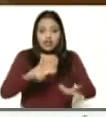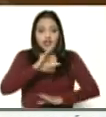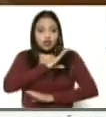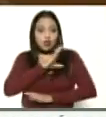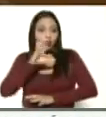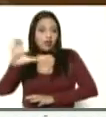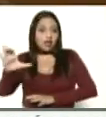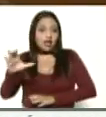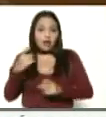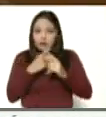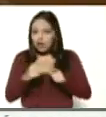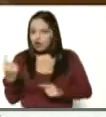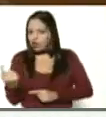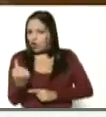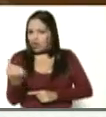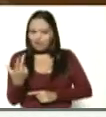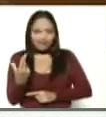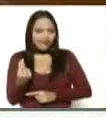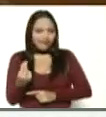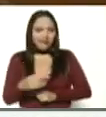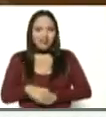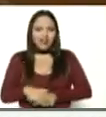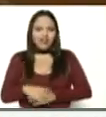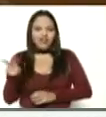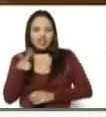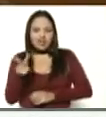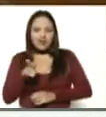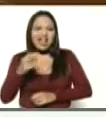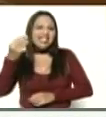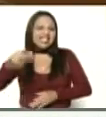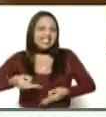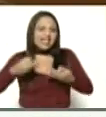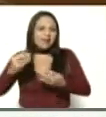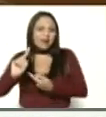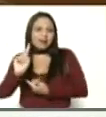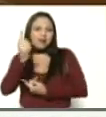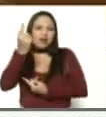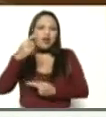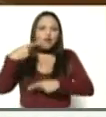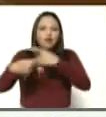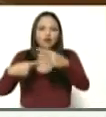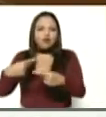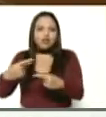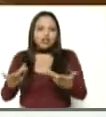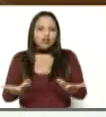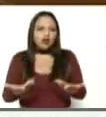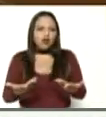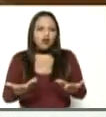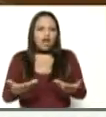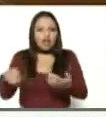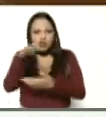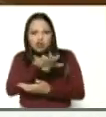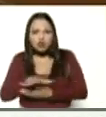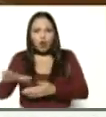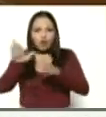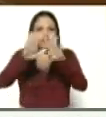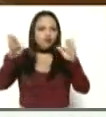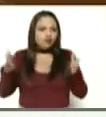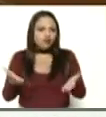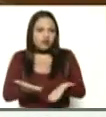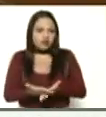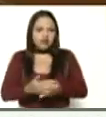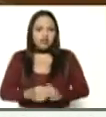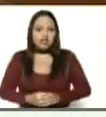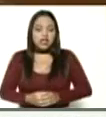pero no sola. Porque Venezuela siempre va a ser la punta de lanza en un proceso más allá, solo venezolano. Es un proceso